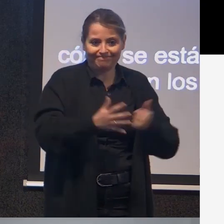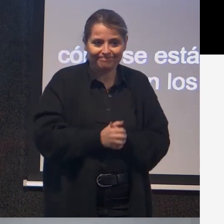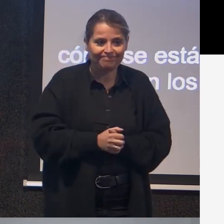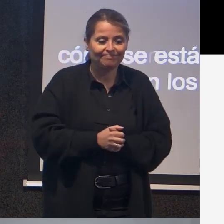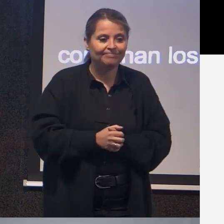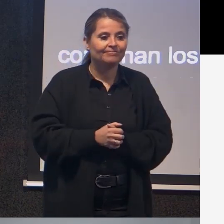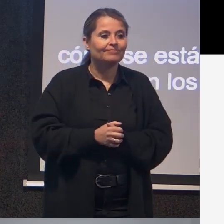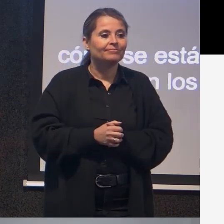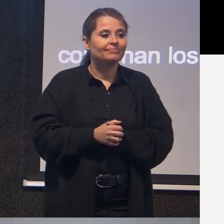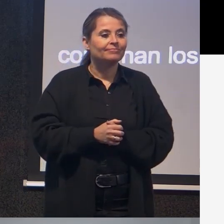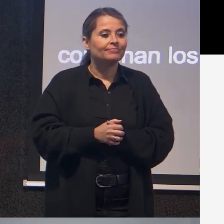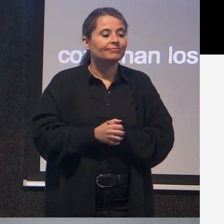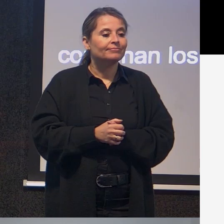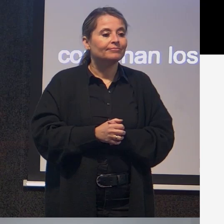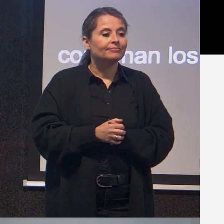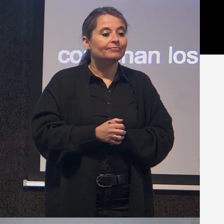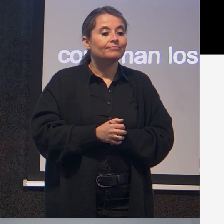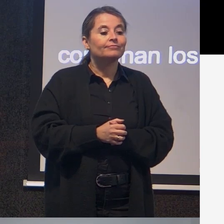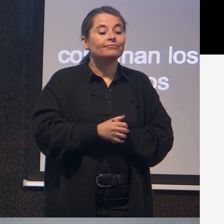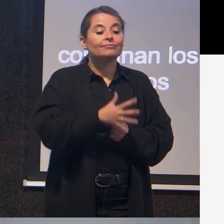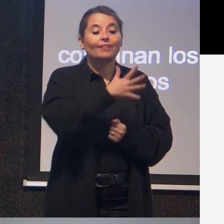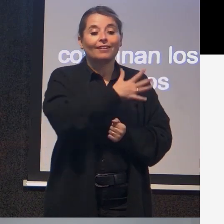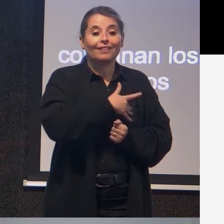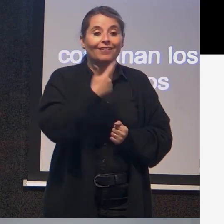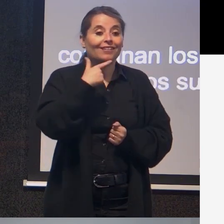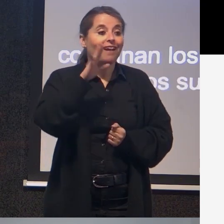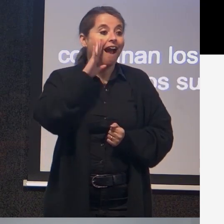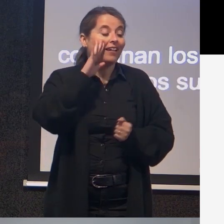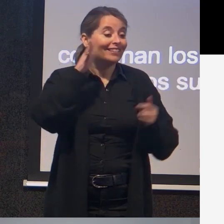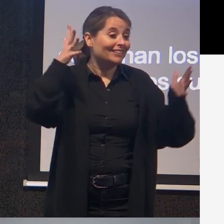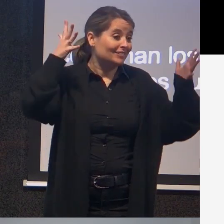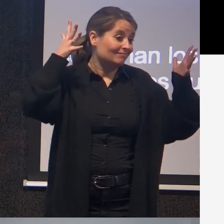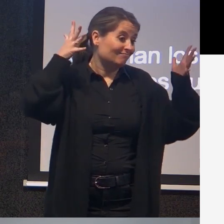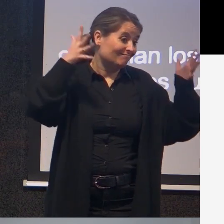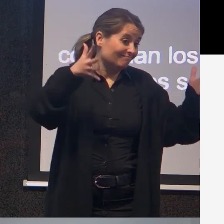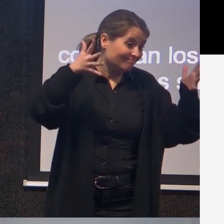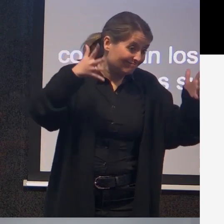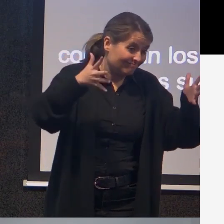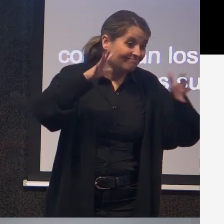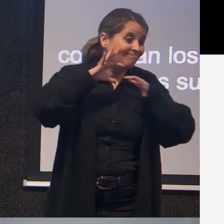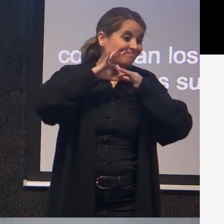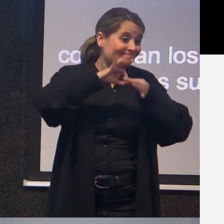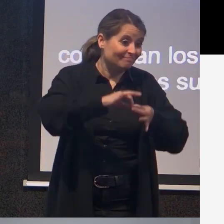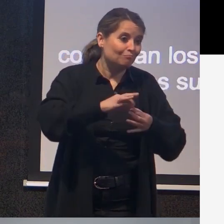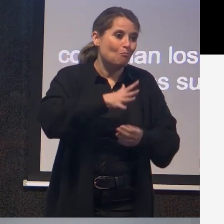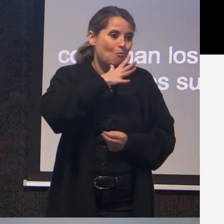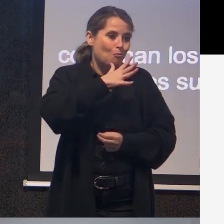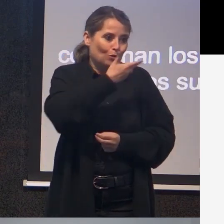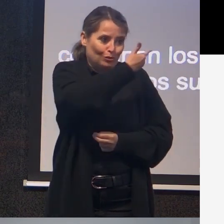Entonces, las dos sugerencias que hemos tenido de antes iban en esta línea.